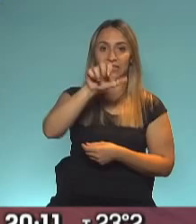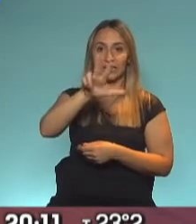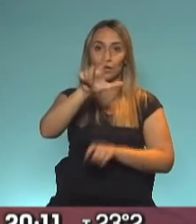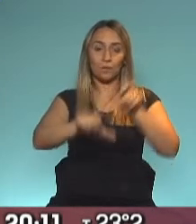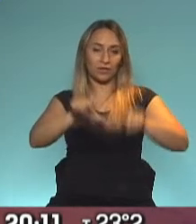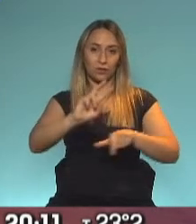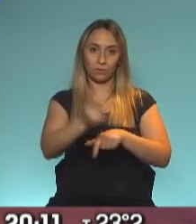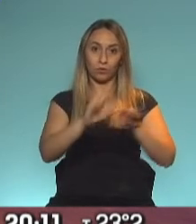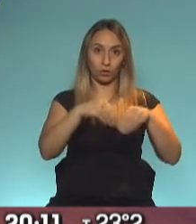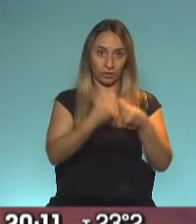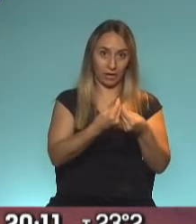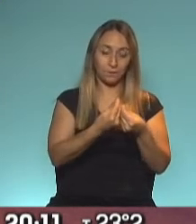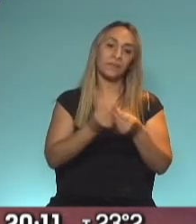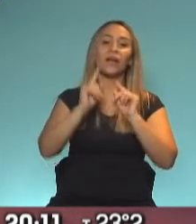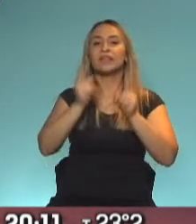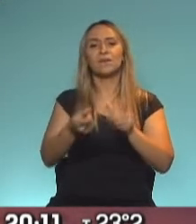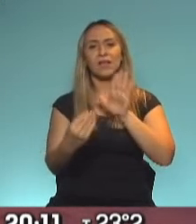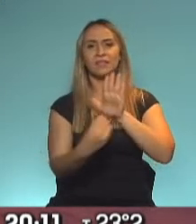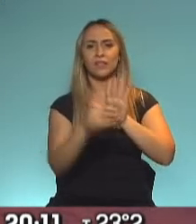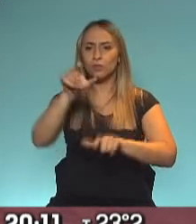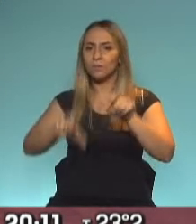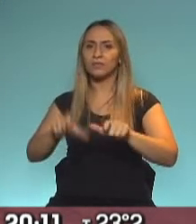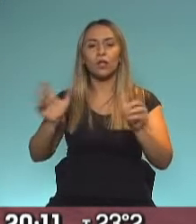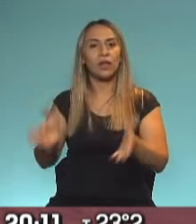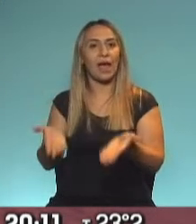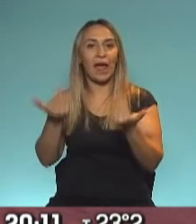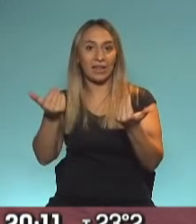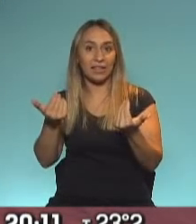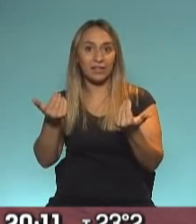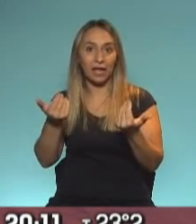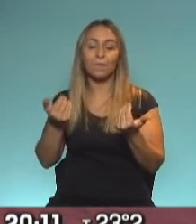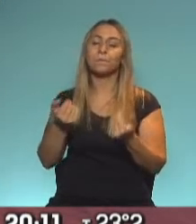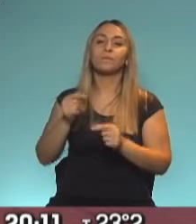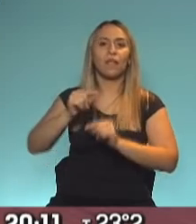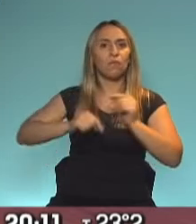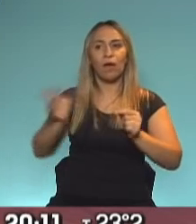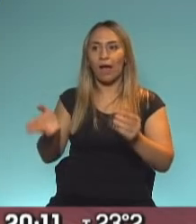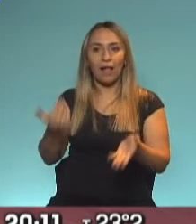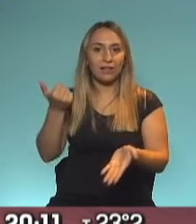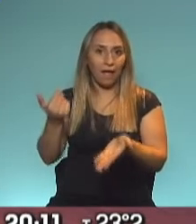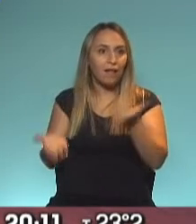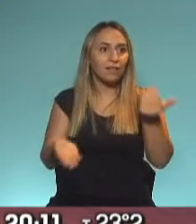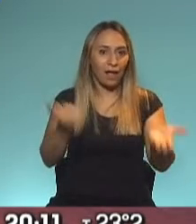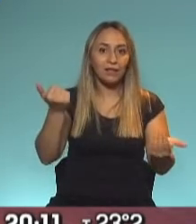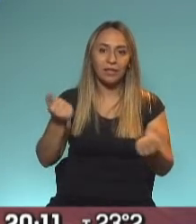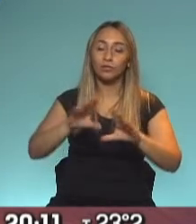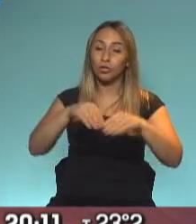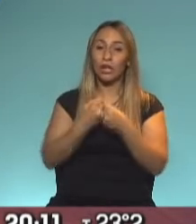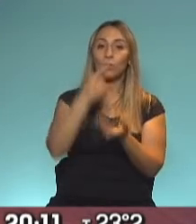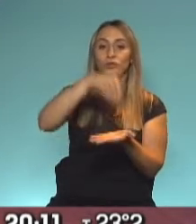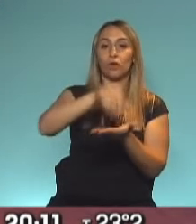43.163. También tenemos el dato de lo que refiere a los recuperados, a los pacientes que van recibiendo el alta médica en nuestro país, ya son